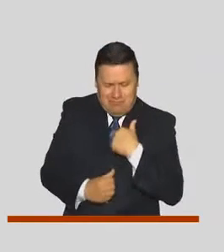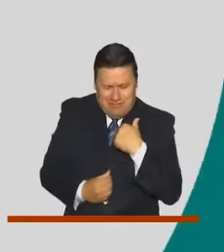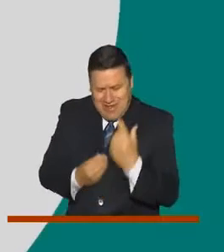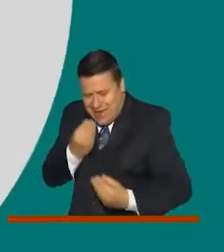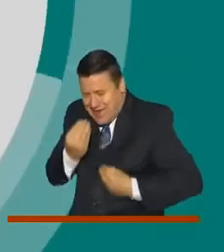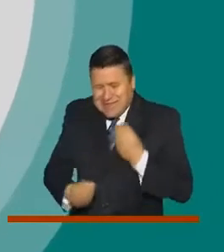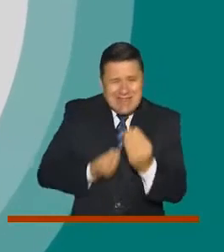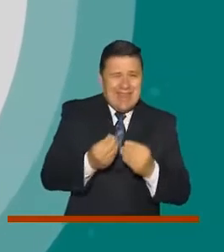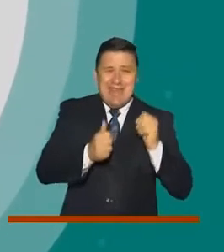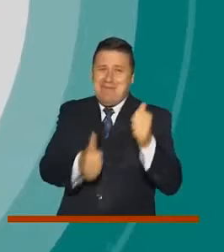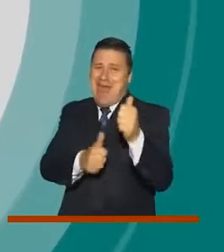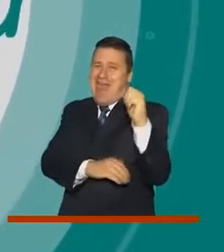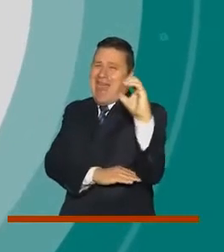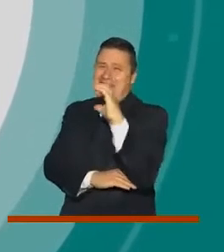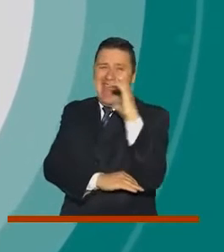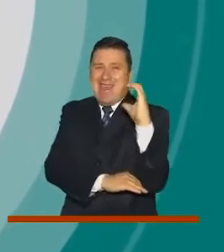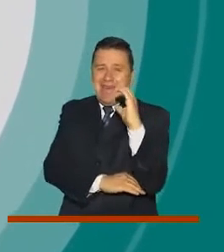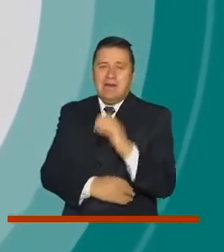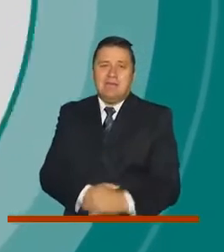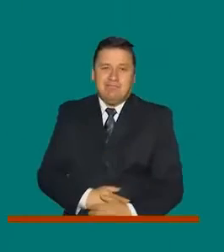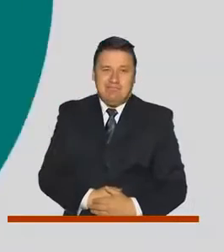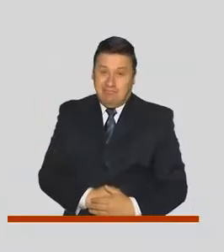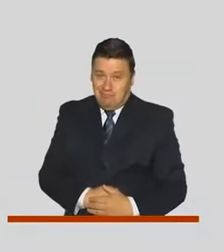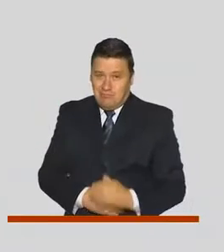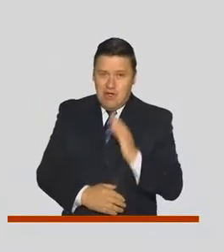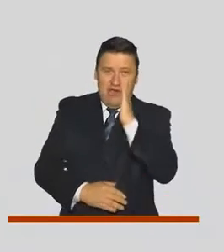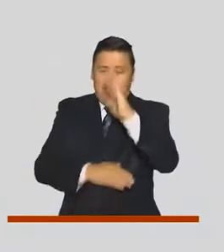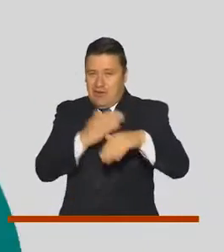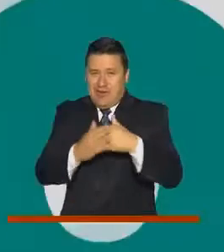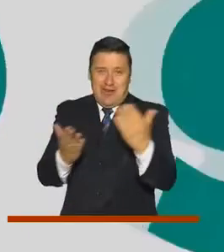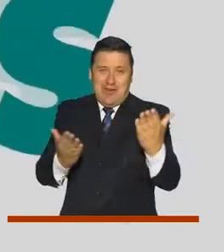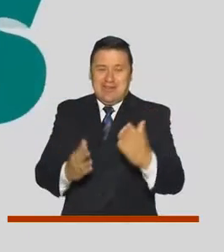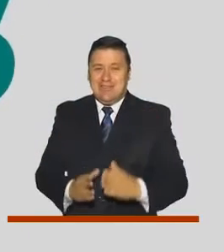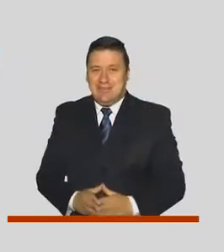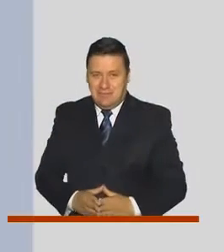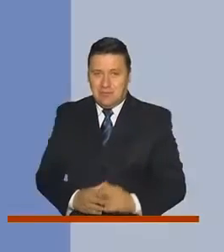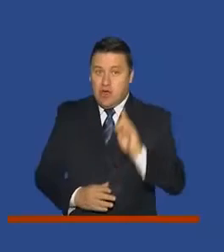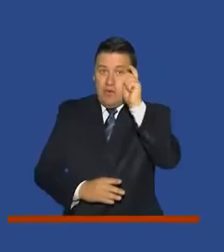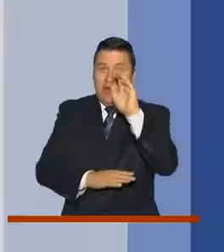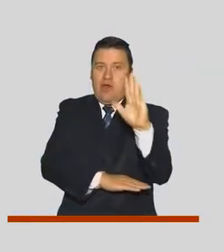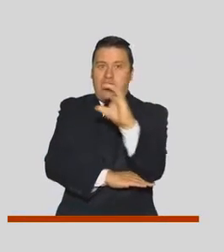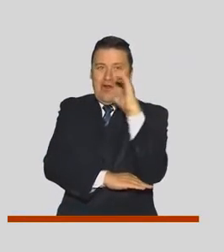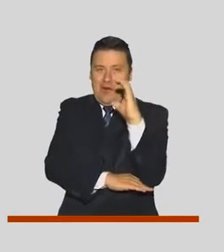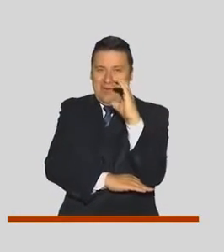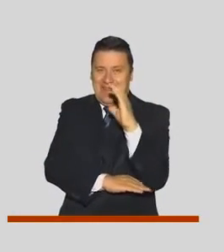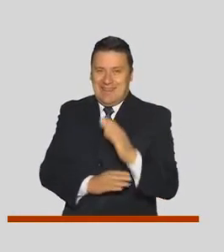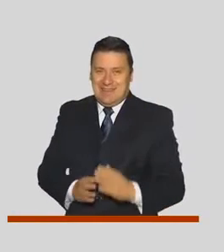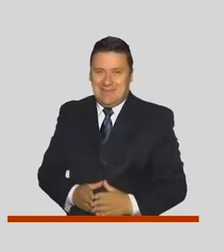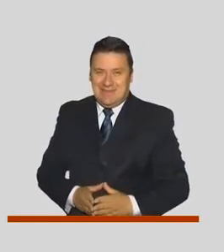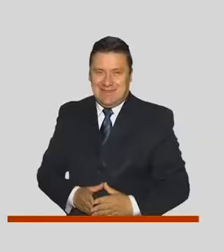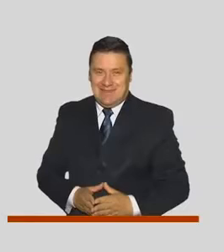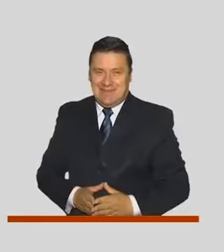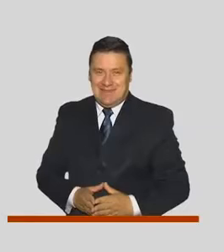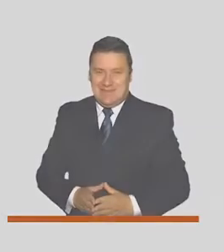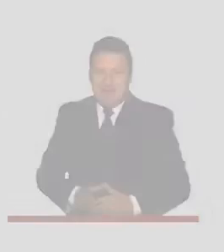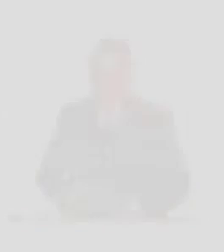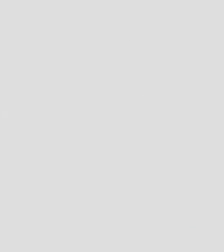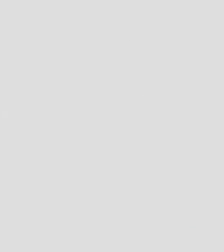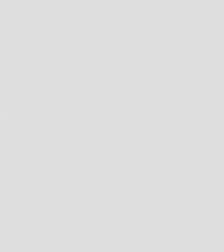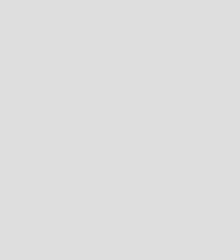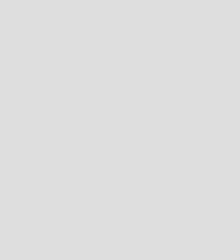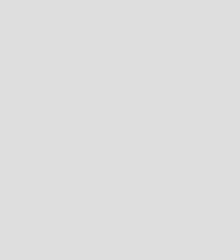Colombia. Lo estamos haciendo bien. El futuro es de todos. Gobierno de Colombia.